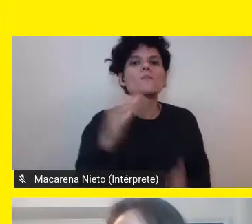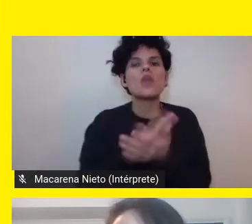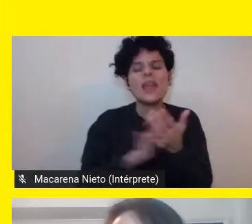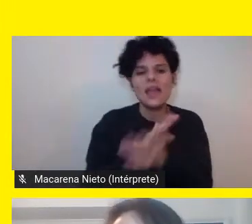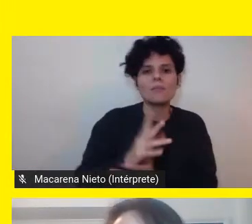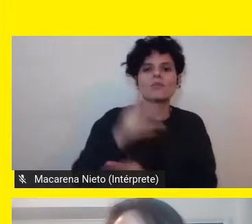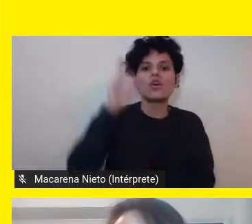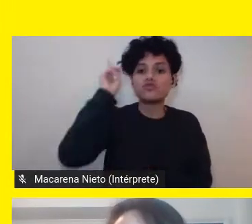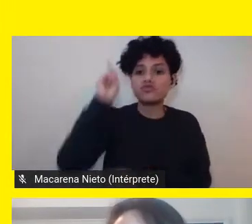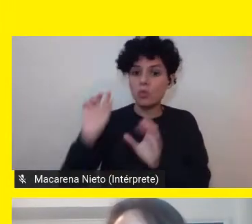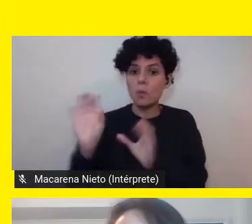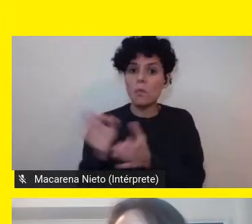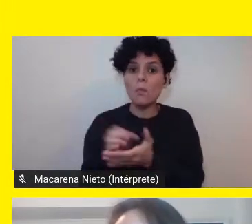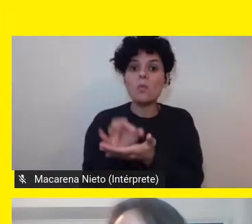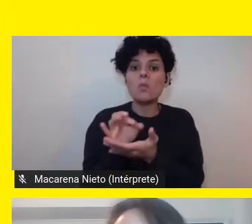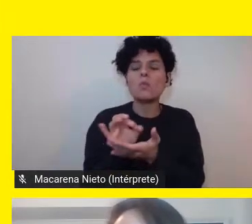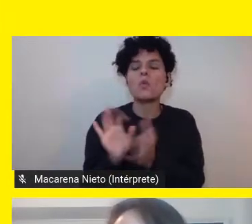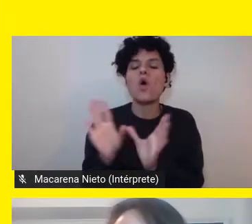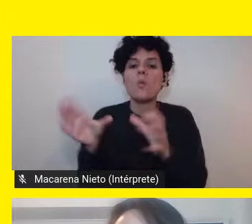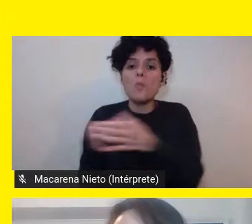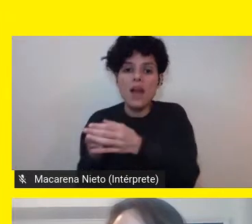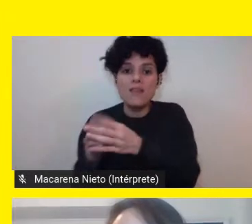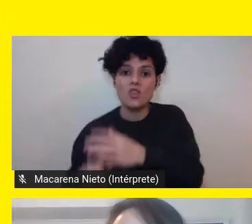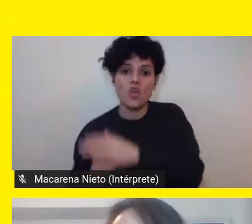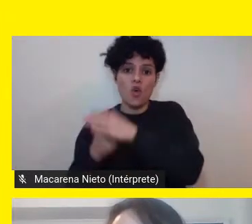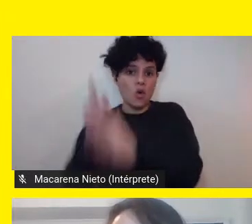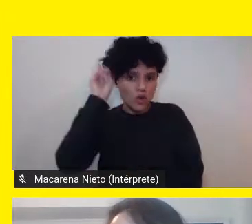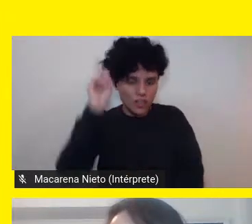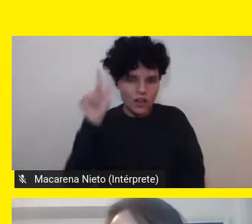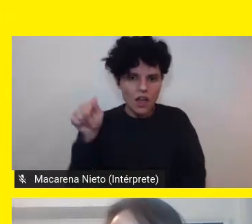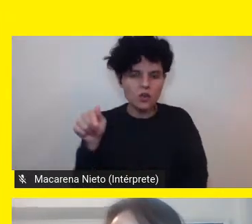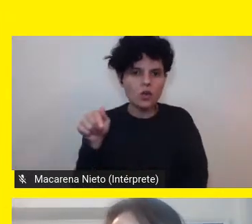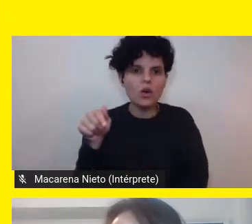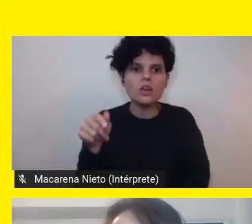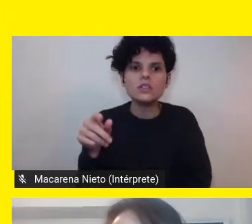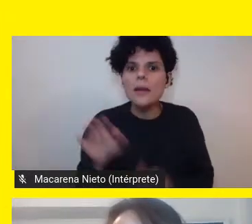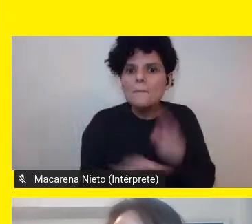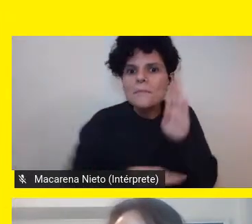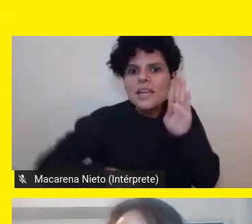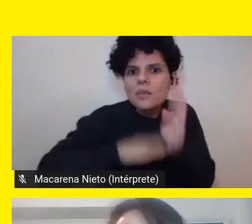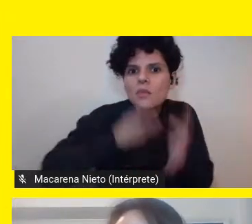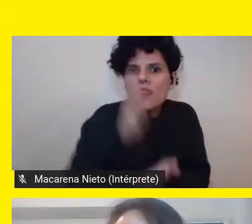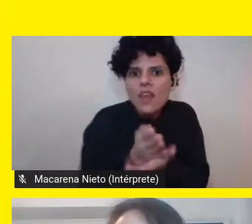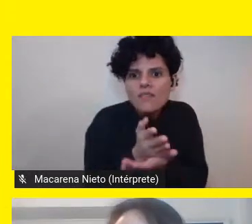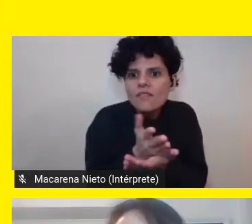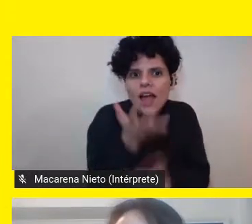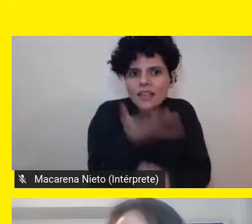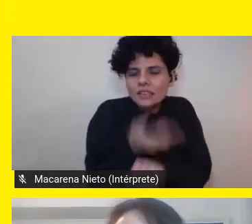originarios. Y creo que ese es un mínimo del cual ya discutimos y tiene que empezar a operar.